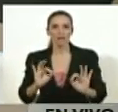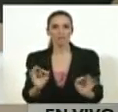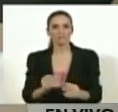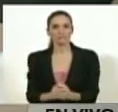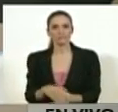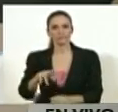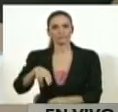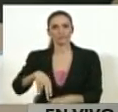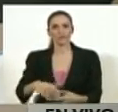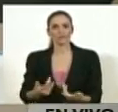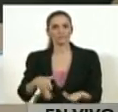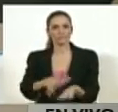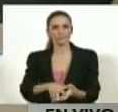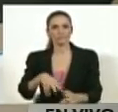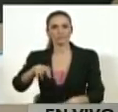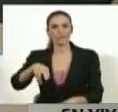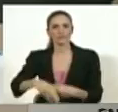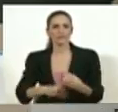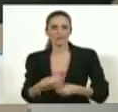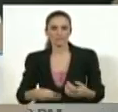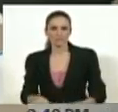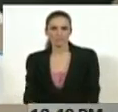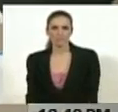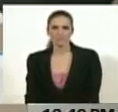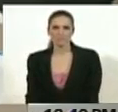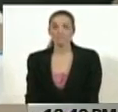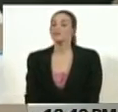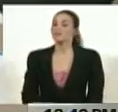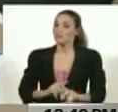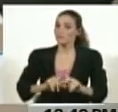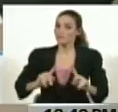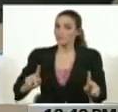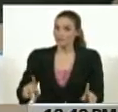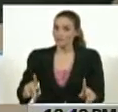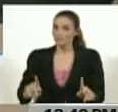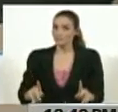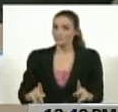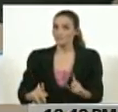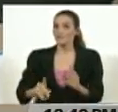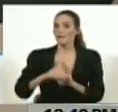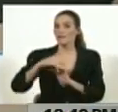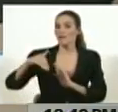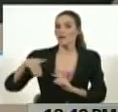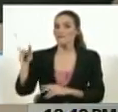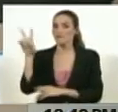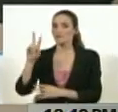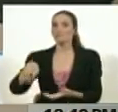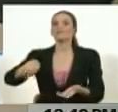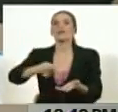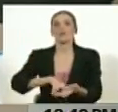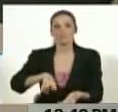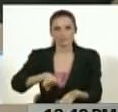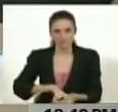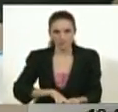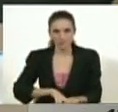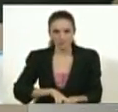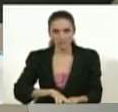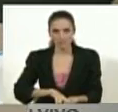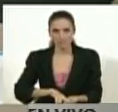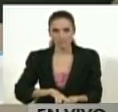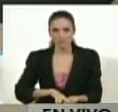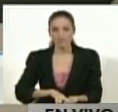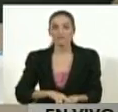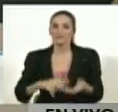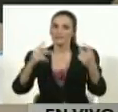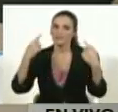nunca ha estado activada nunca se ha aplicado sin embargo la derecha venezolana repito para